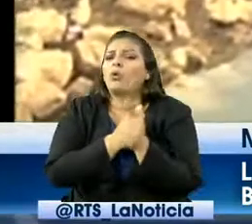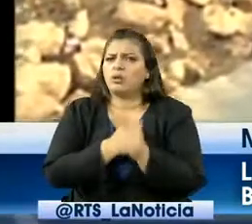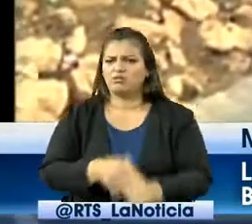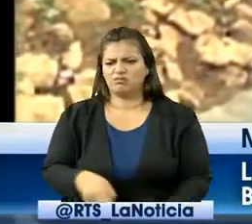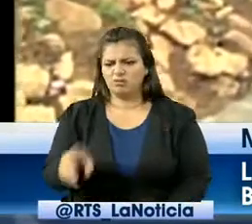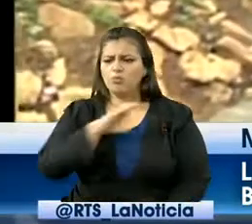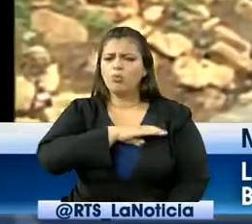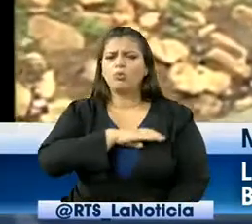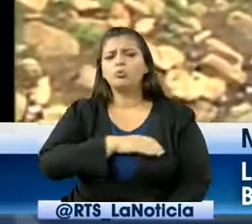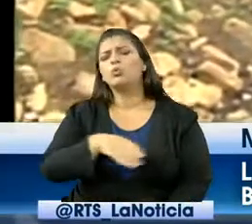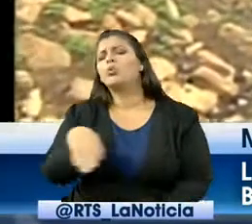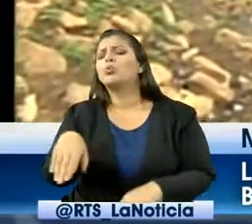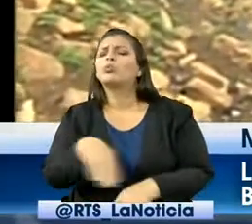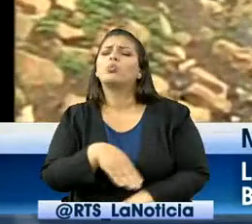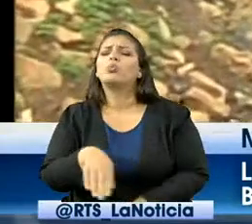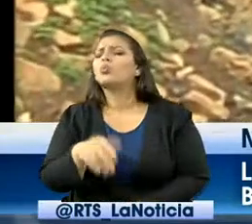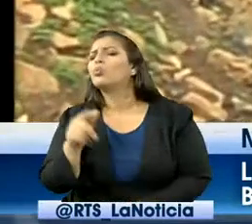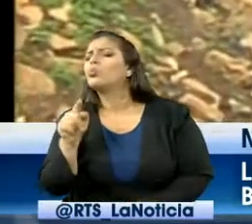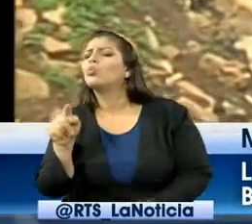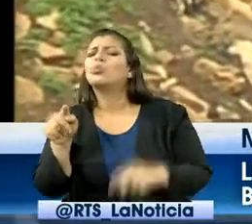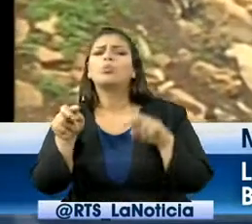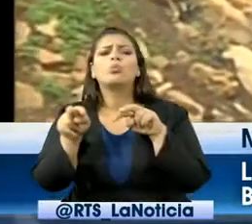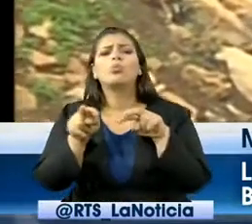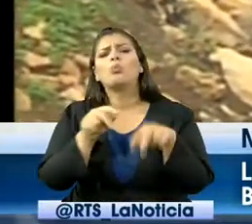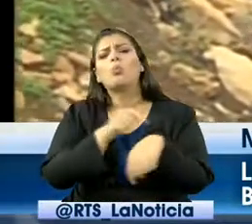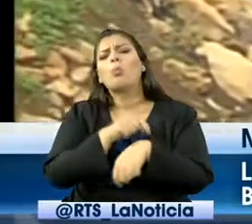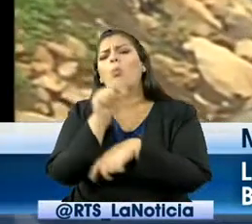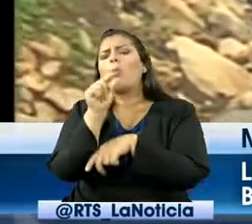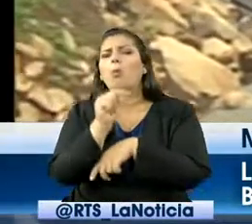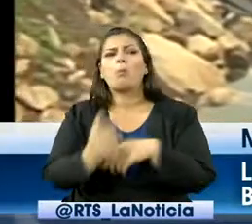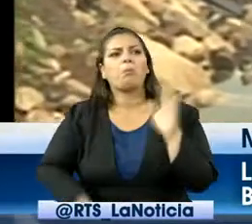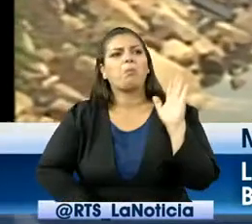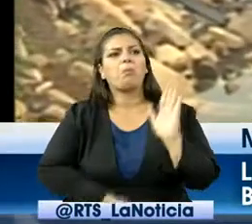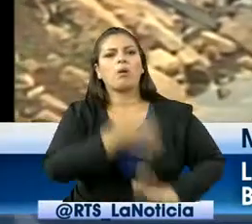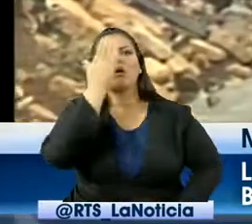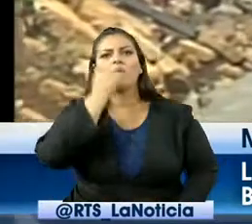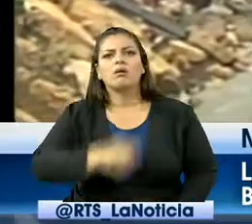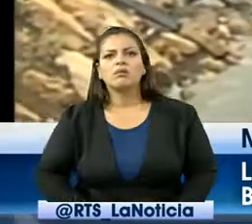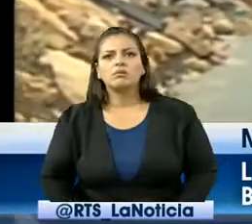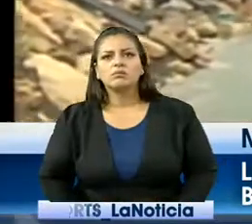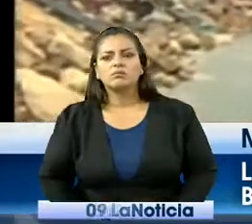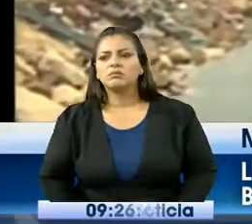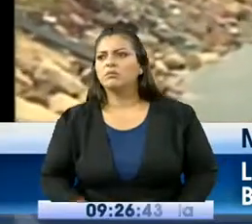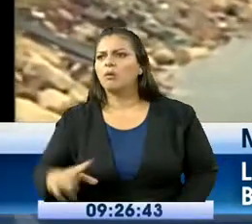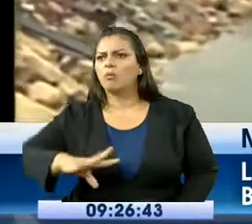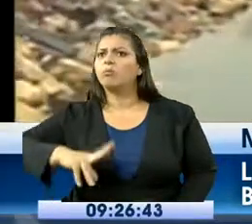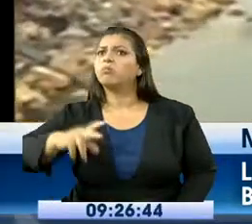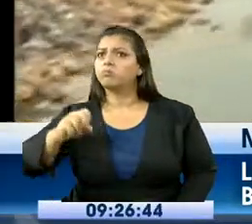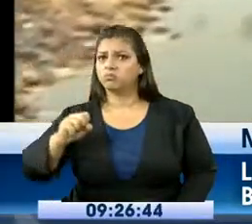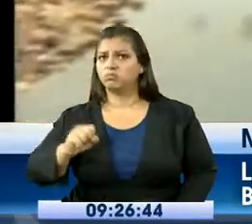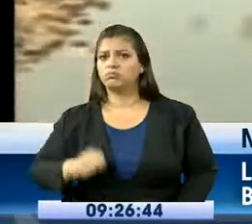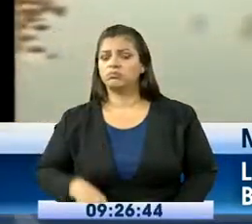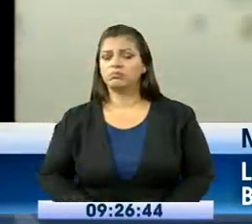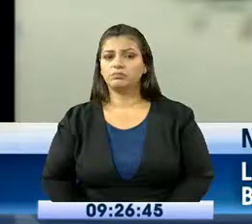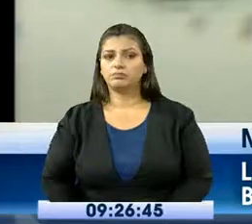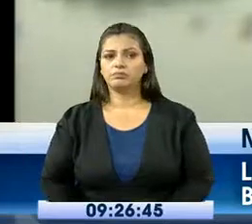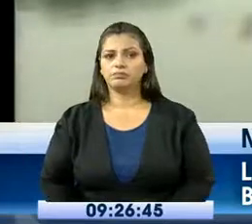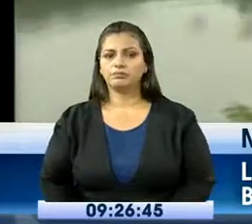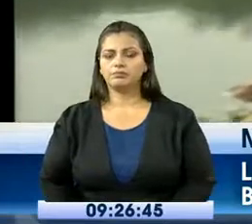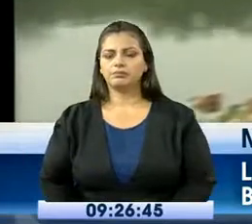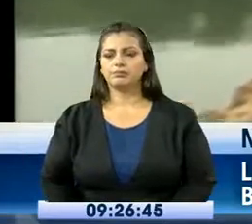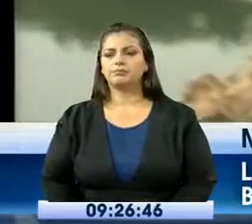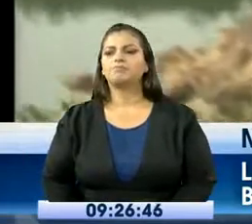ratito, hace así se va. Y al rato vienen los bandidos, uno en su casa no está seguro, sinceramente. Okay. Acompañémonos por